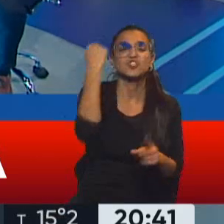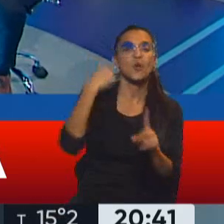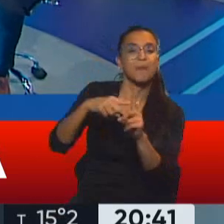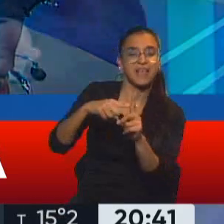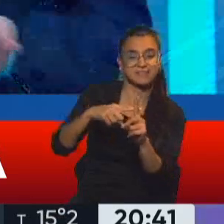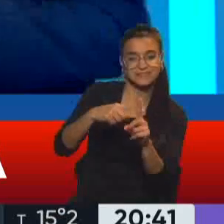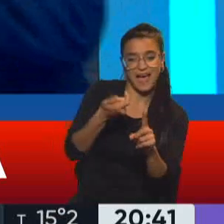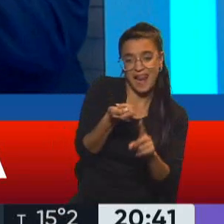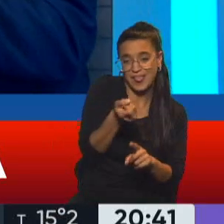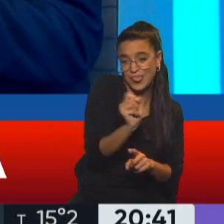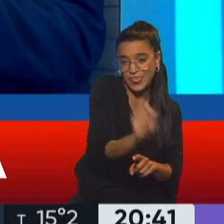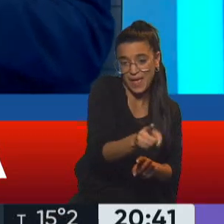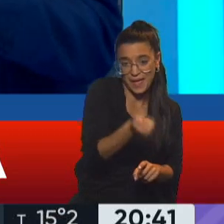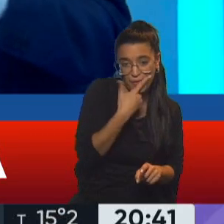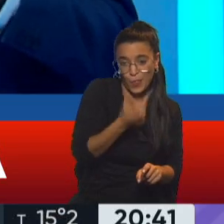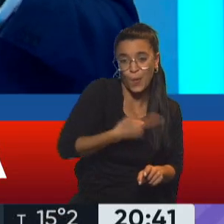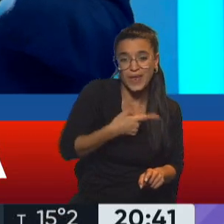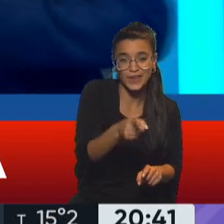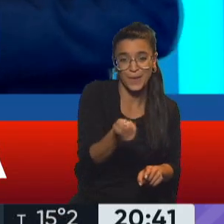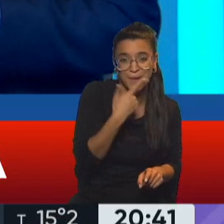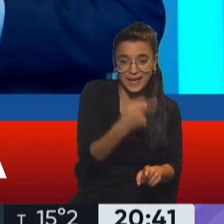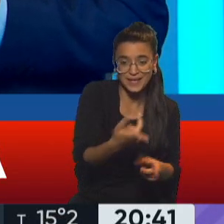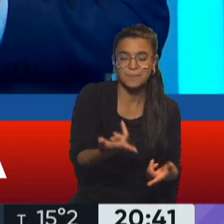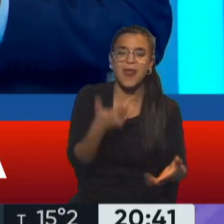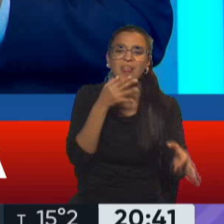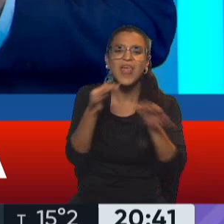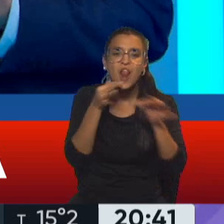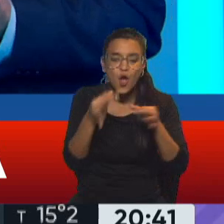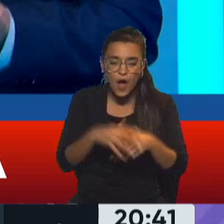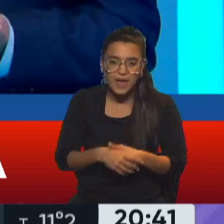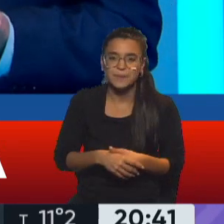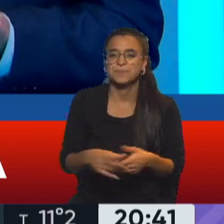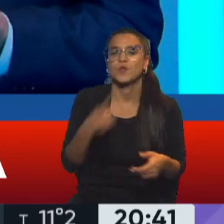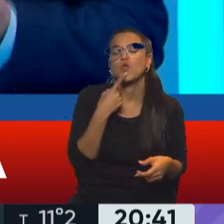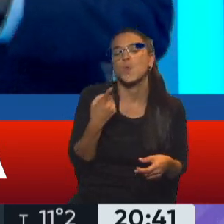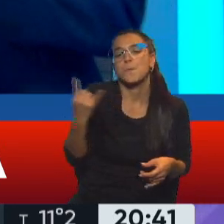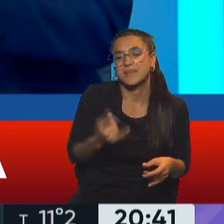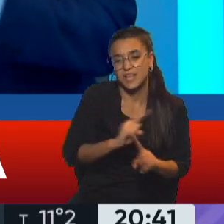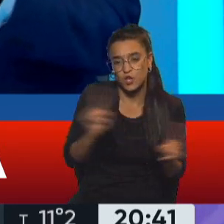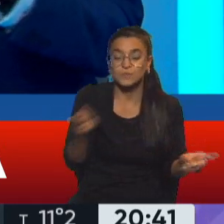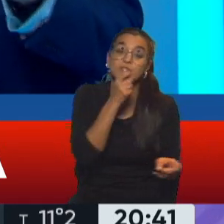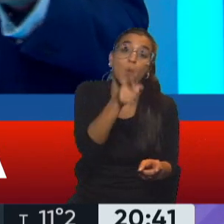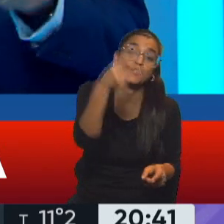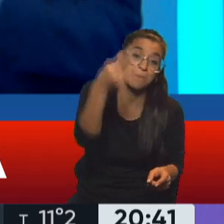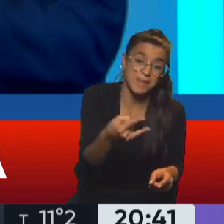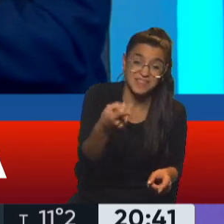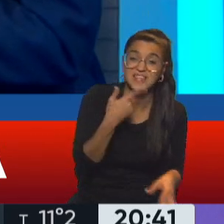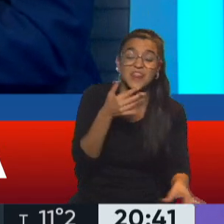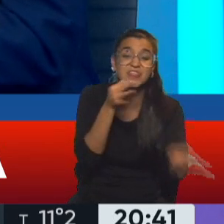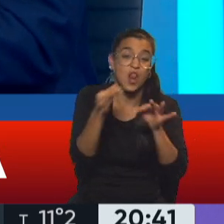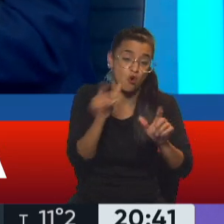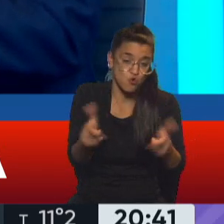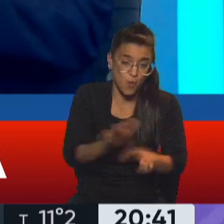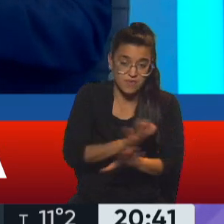interesante. Canal de Macri. Segundo, para dialogar no hay que mentir. Pues, o mentís, no hay diálogo